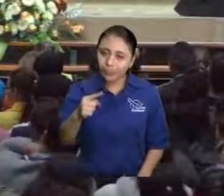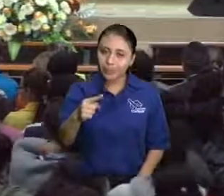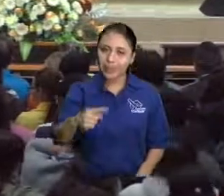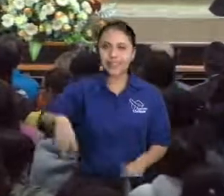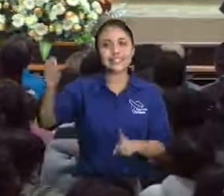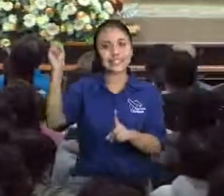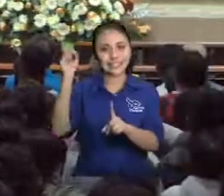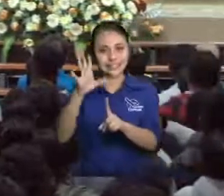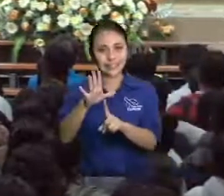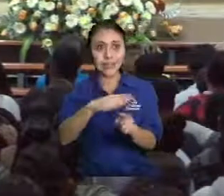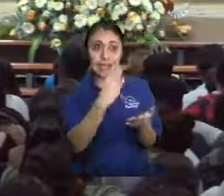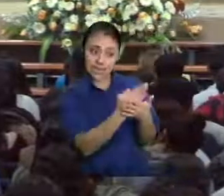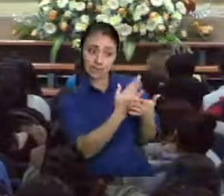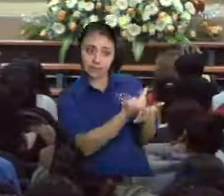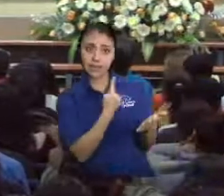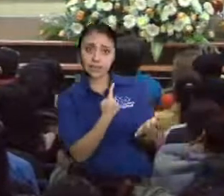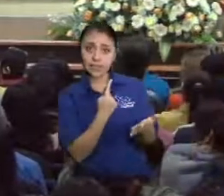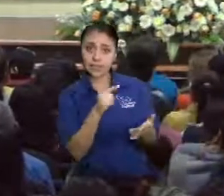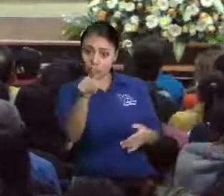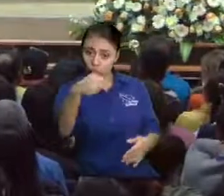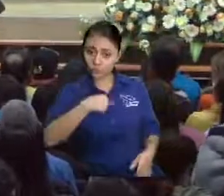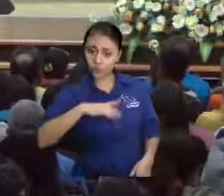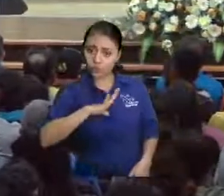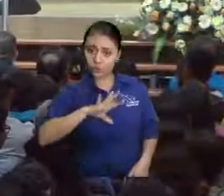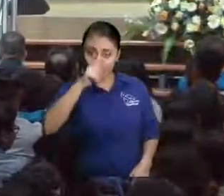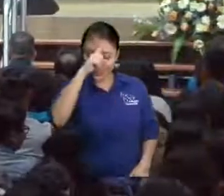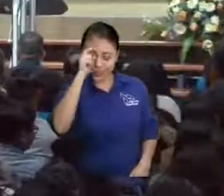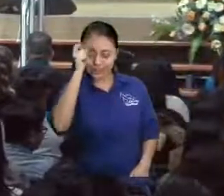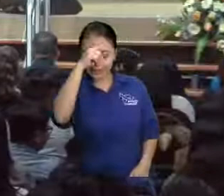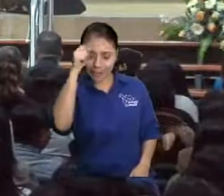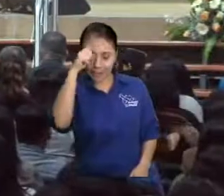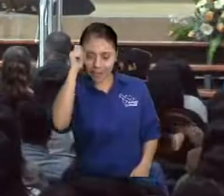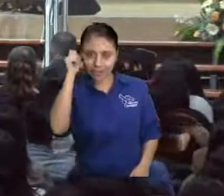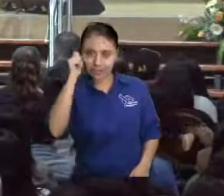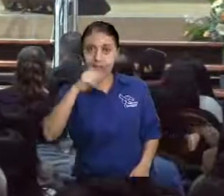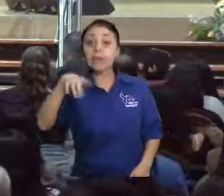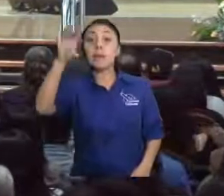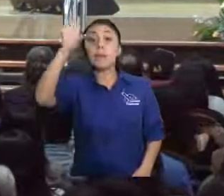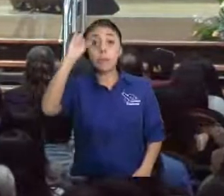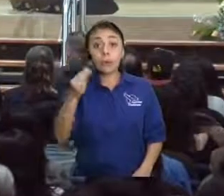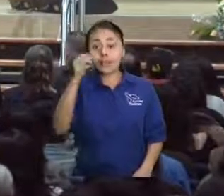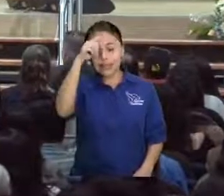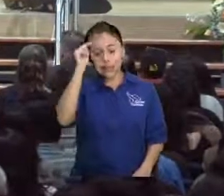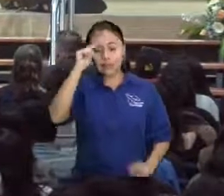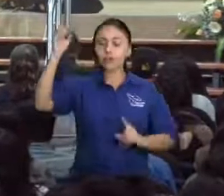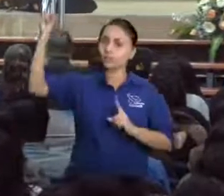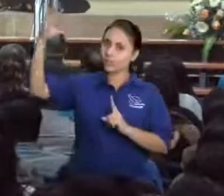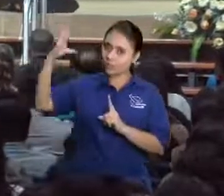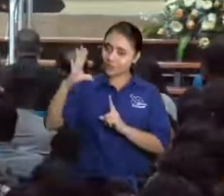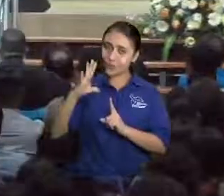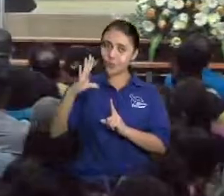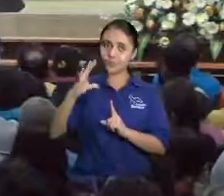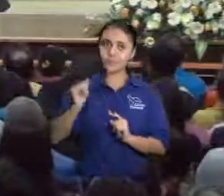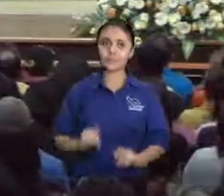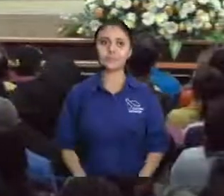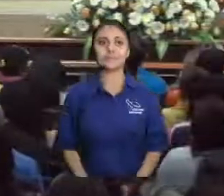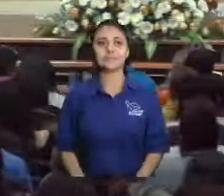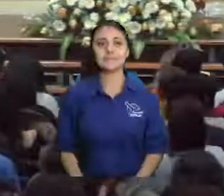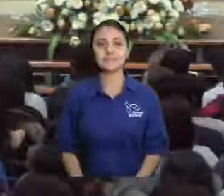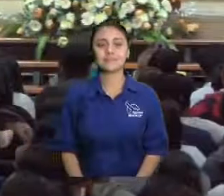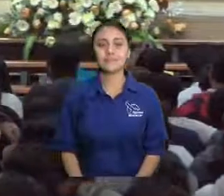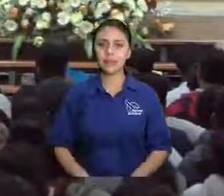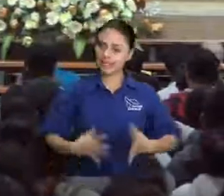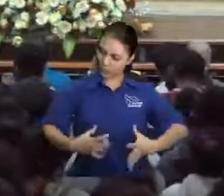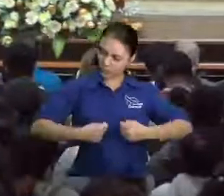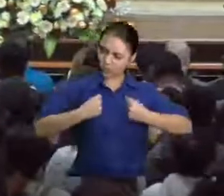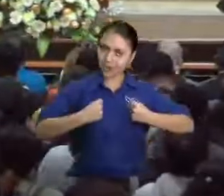la Biblia lo que dice es que tenemos que trabajar. El trabajo es una bendición. Solo el único